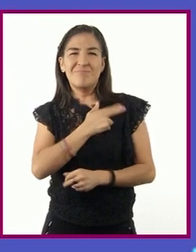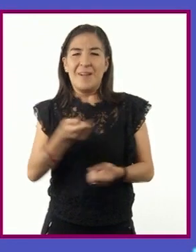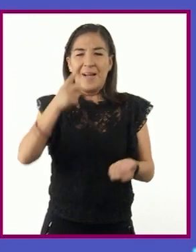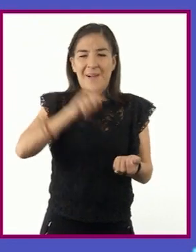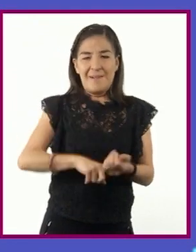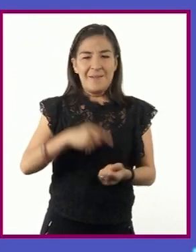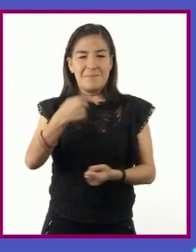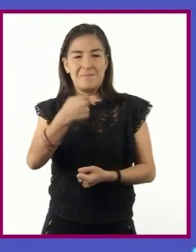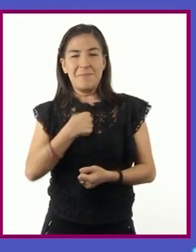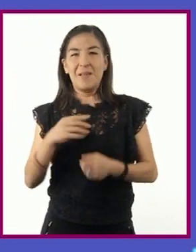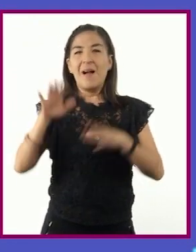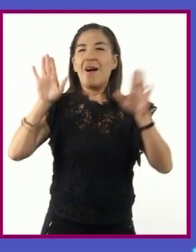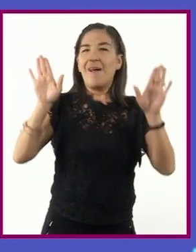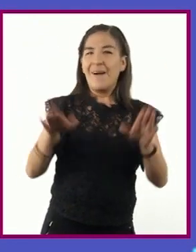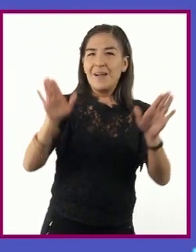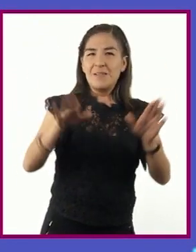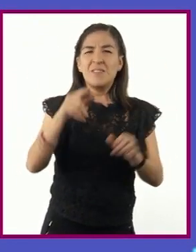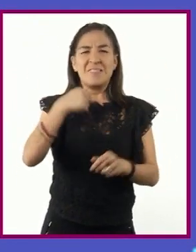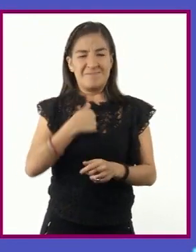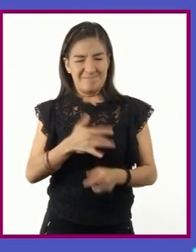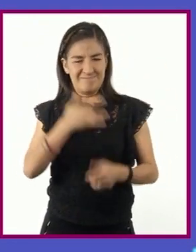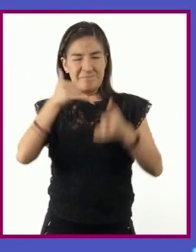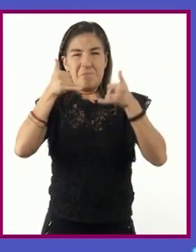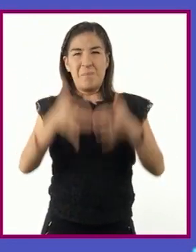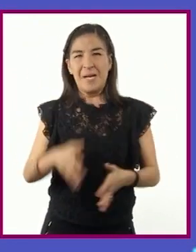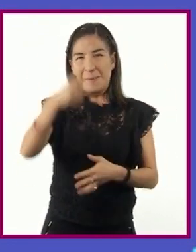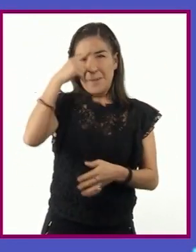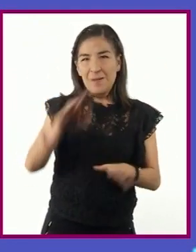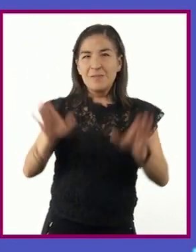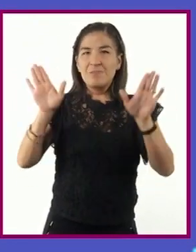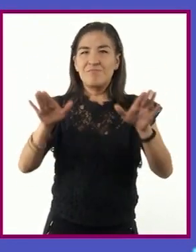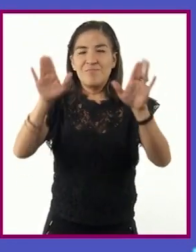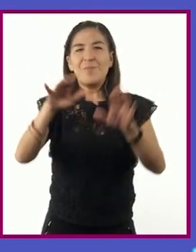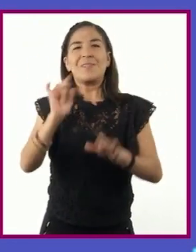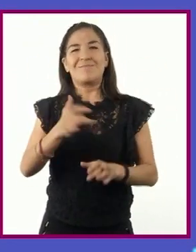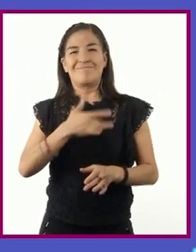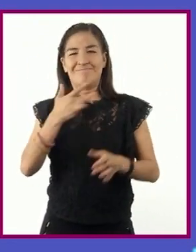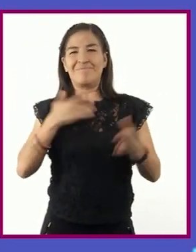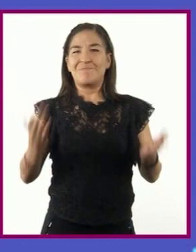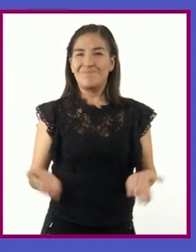mía. La pesadumbre al vuelo ha de impulsarme.